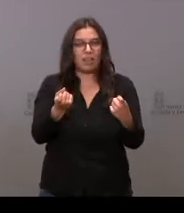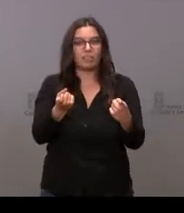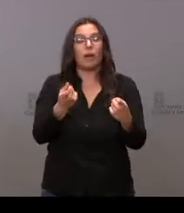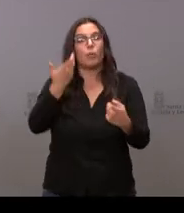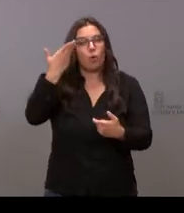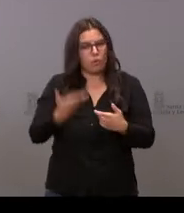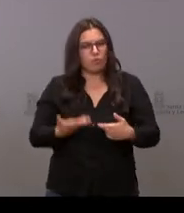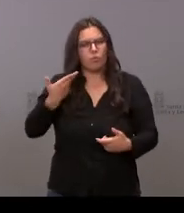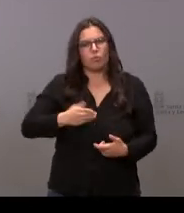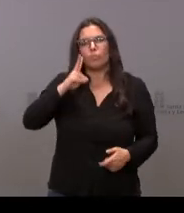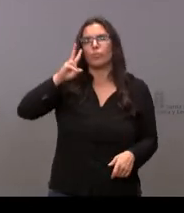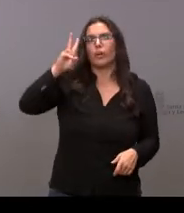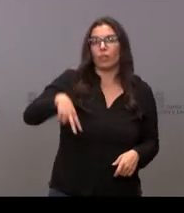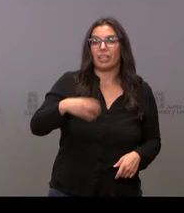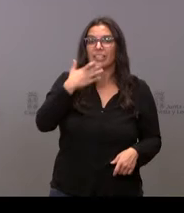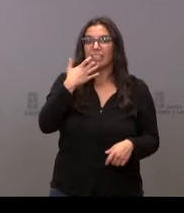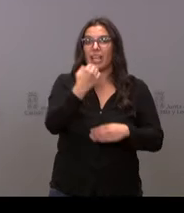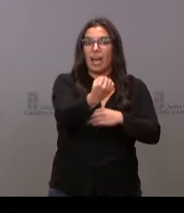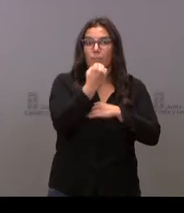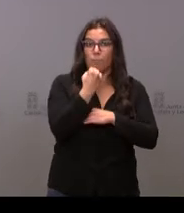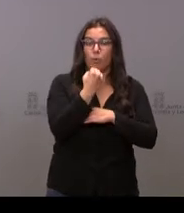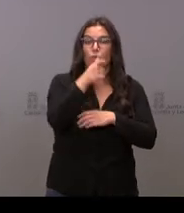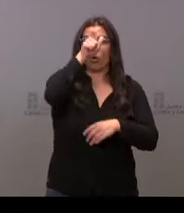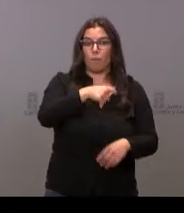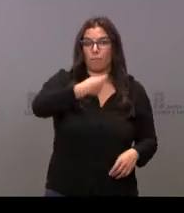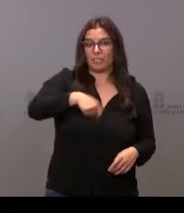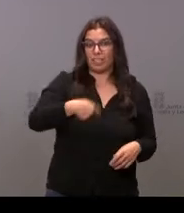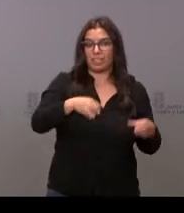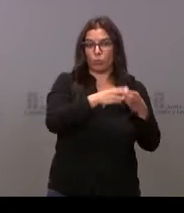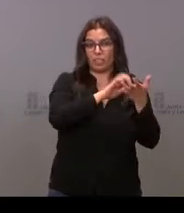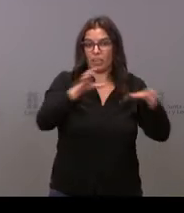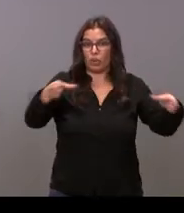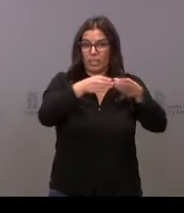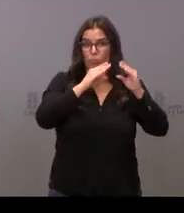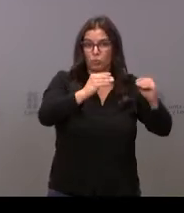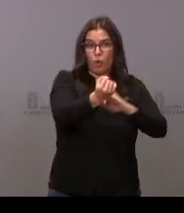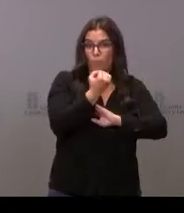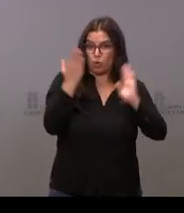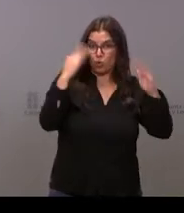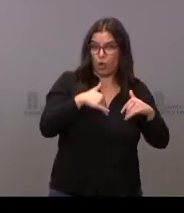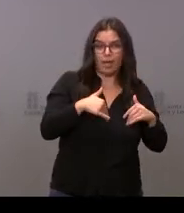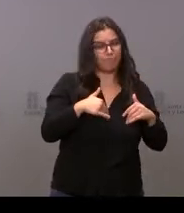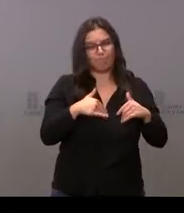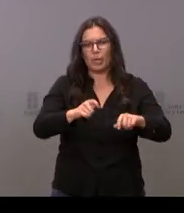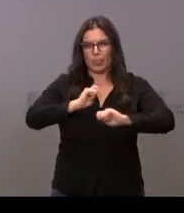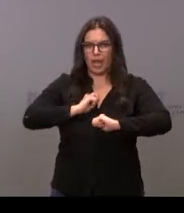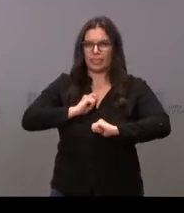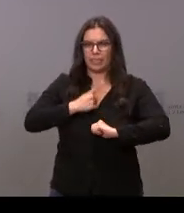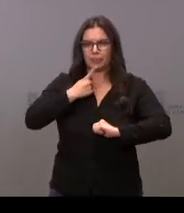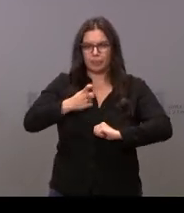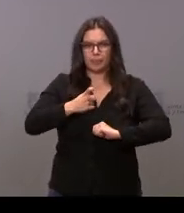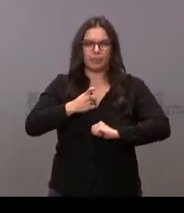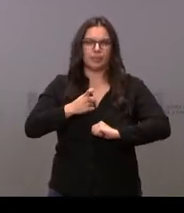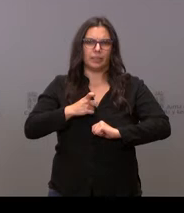reconocer que sin el apoyo del presidente de la junta de todo su equipo el camino se nos hubiera hecho más